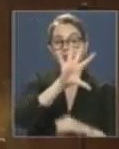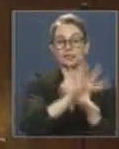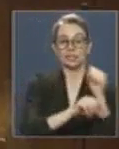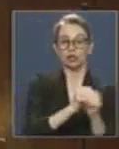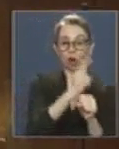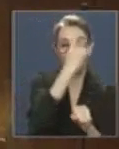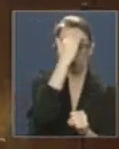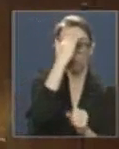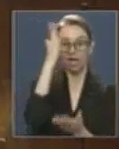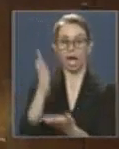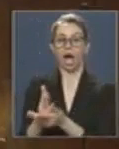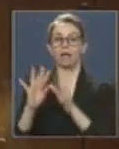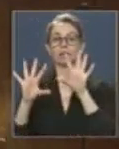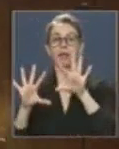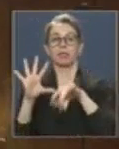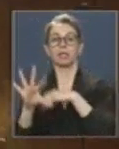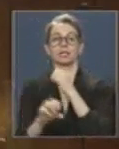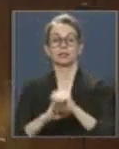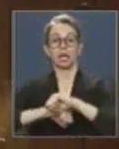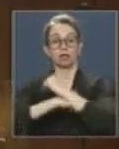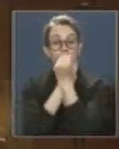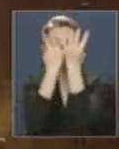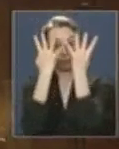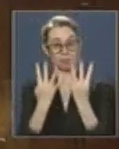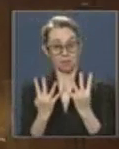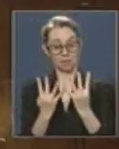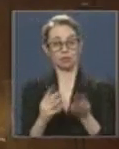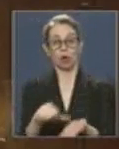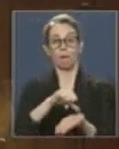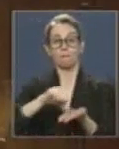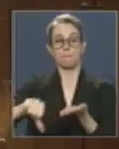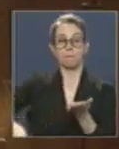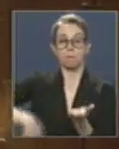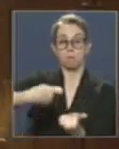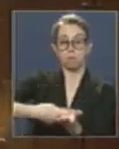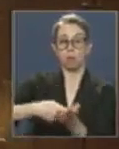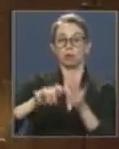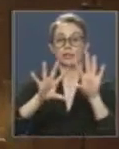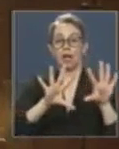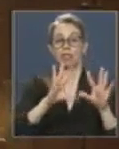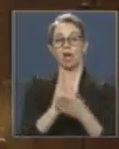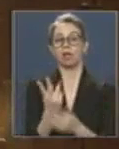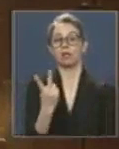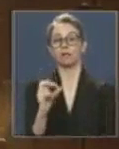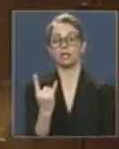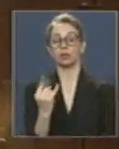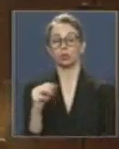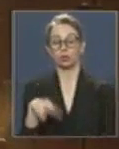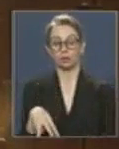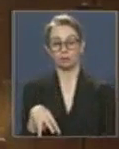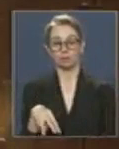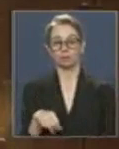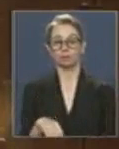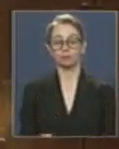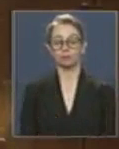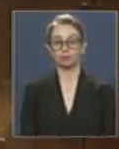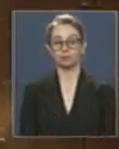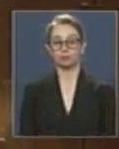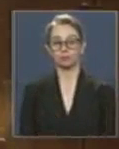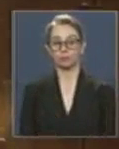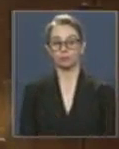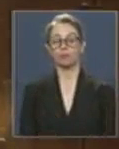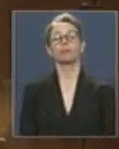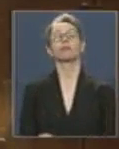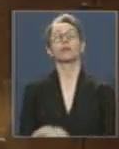1 día a 10 años, y una multa de 10 a 20 unidades tributarias mensuales.